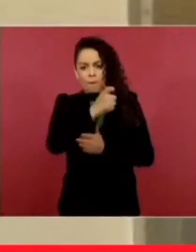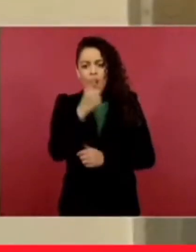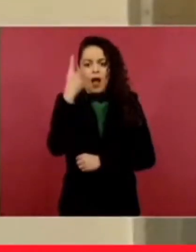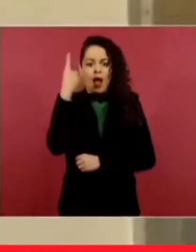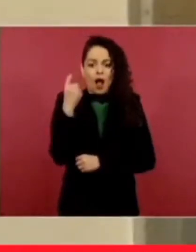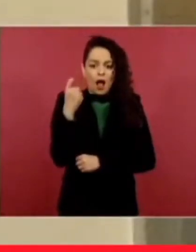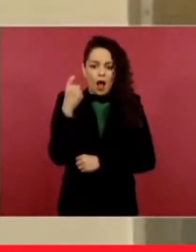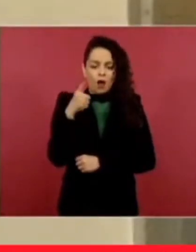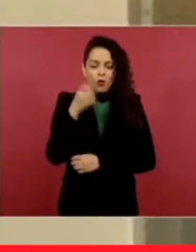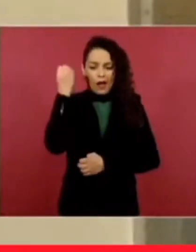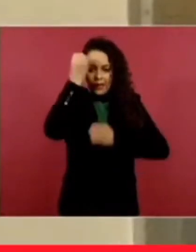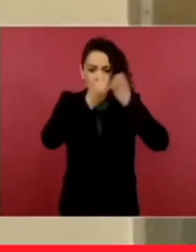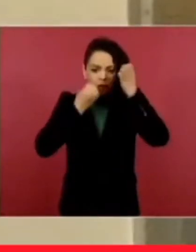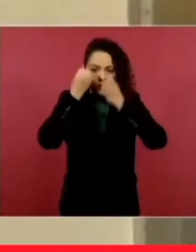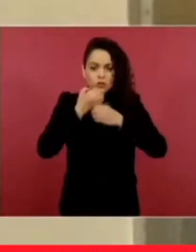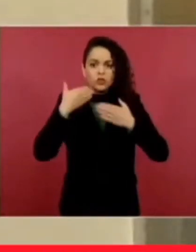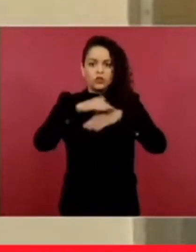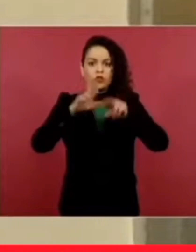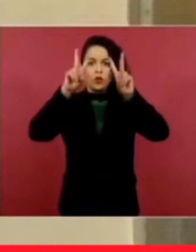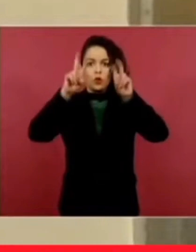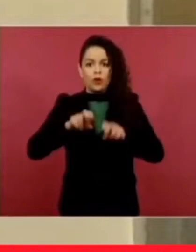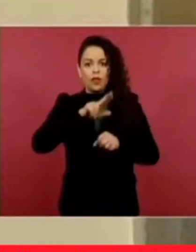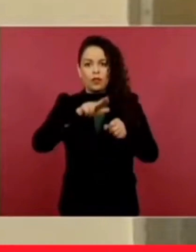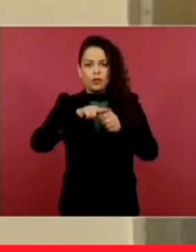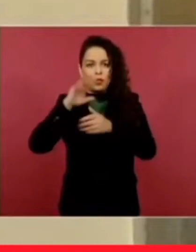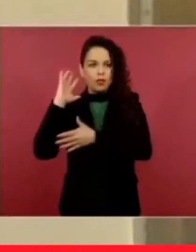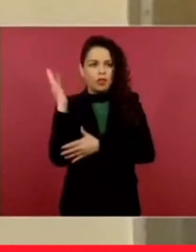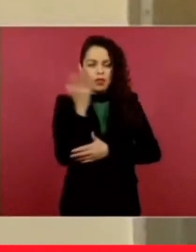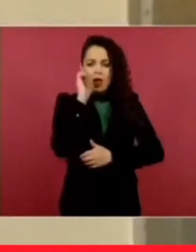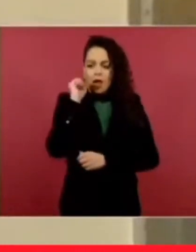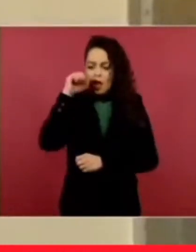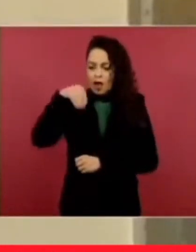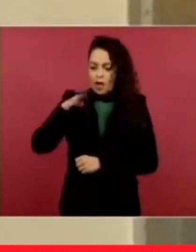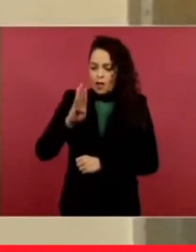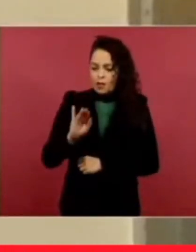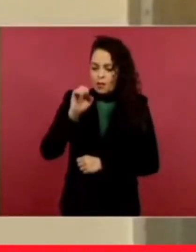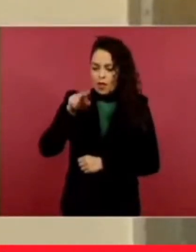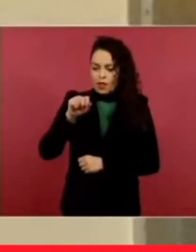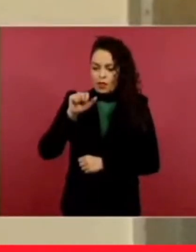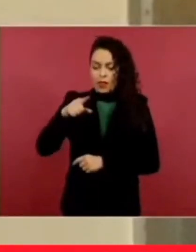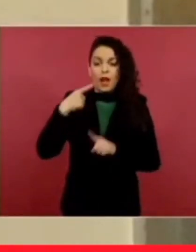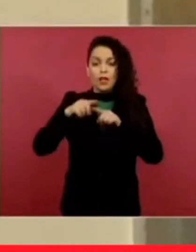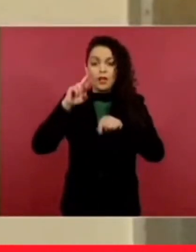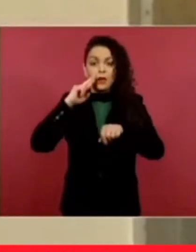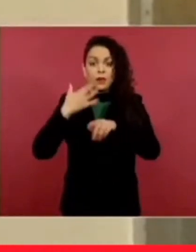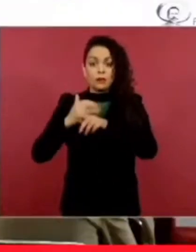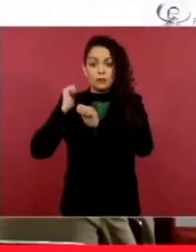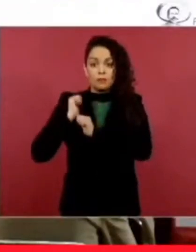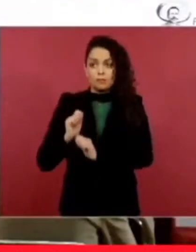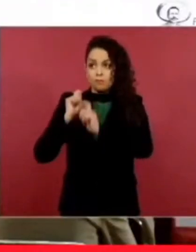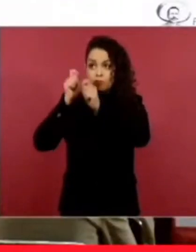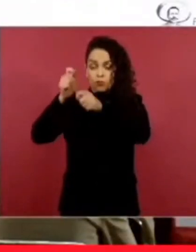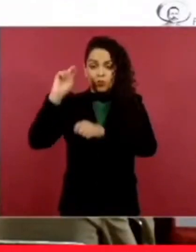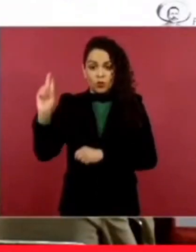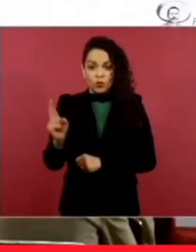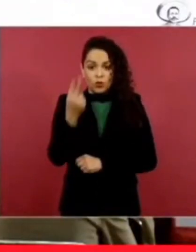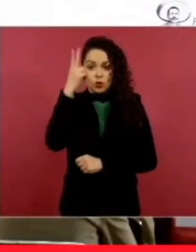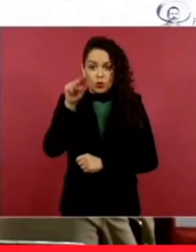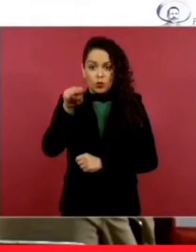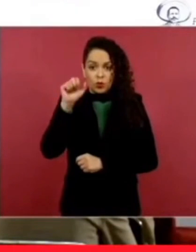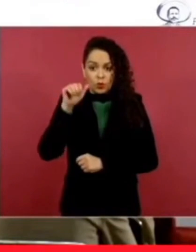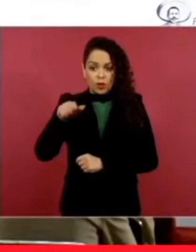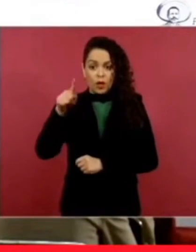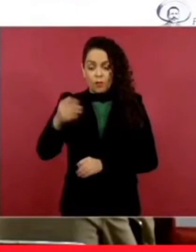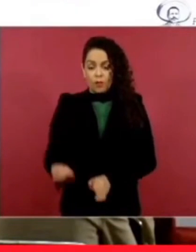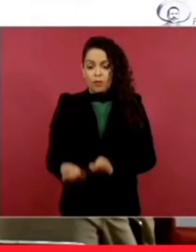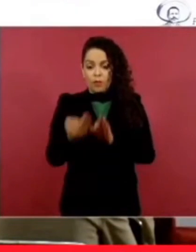diagnóstico ambiental pagado a la UNAM, en cuestiones de salud, que era la parte del pago directo a las personas y